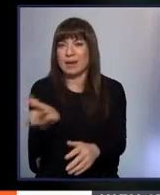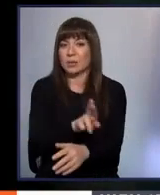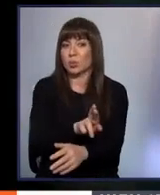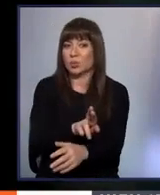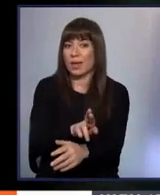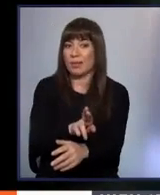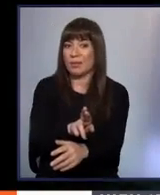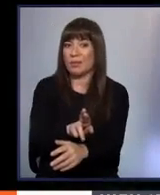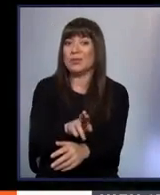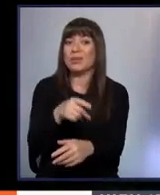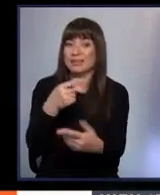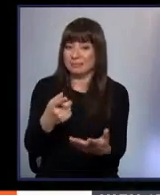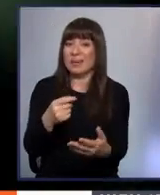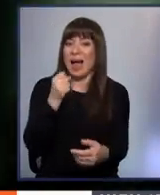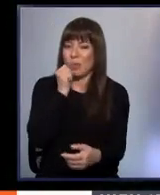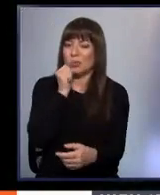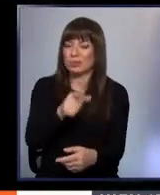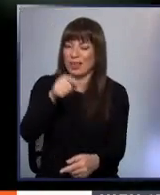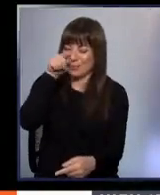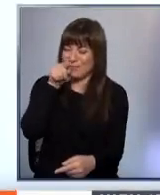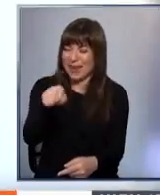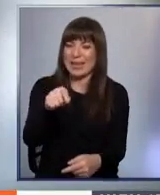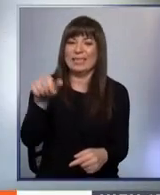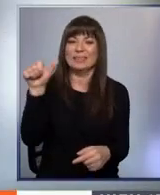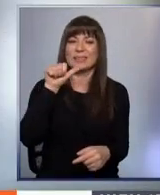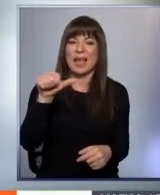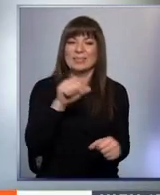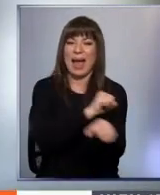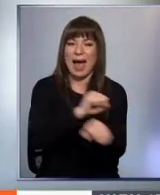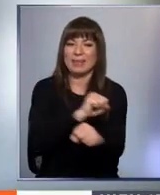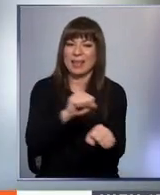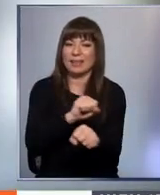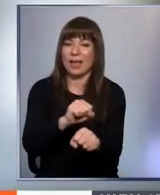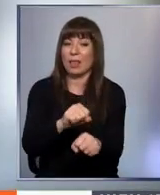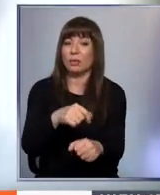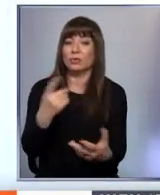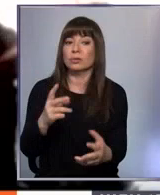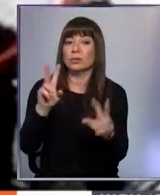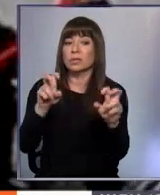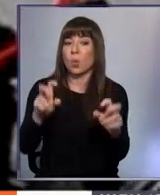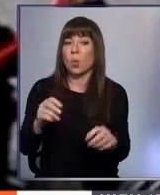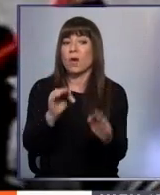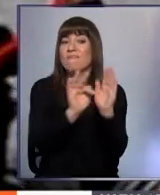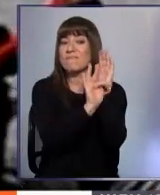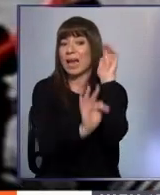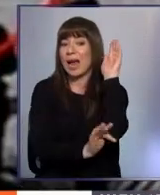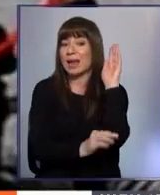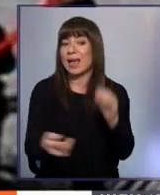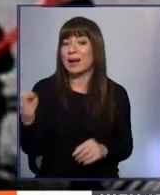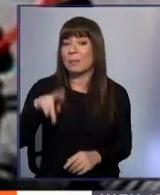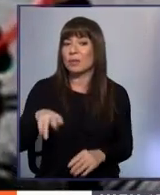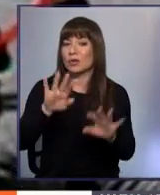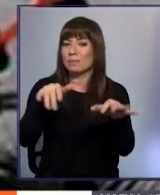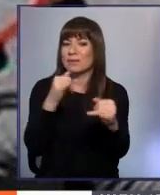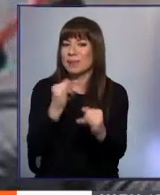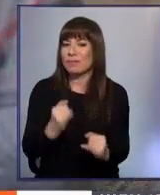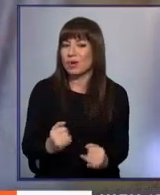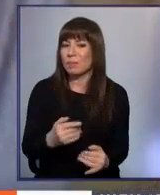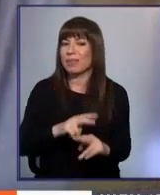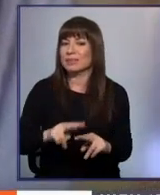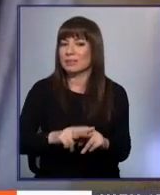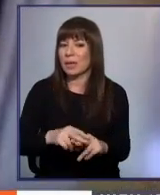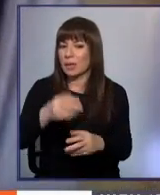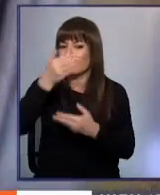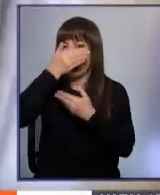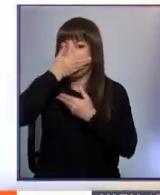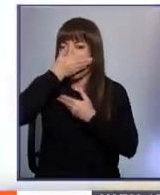está acusado de ser el responsable de 6 atentados, y en ellos, según la fiscalía, repitió la misma forma de actuar: mascarilla, jockey,